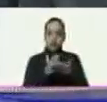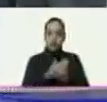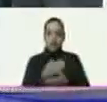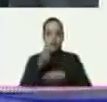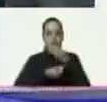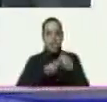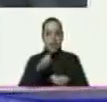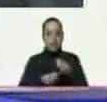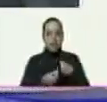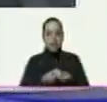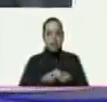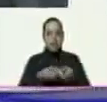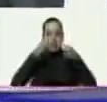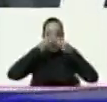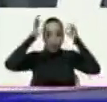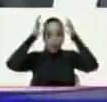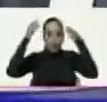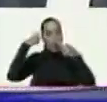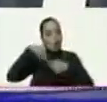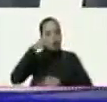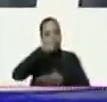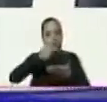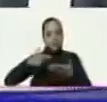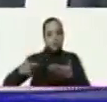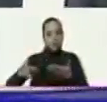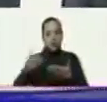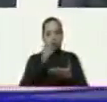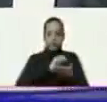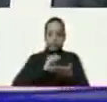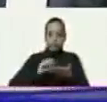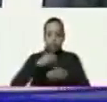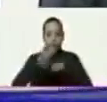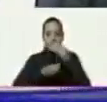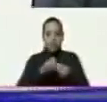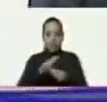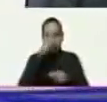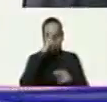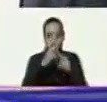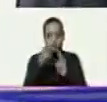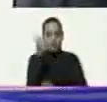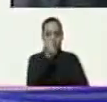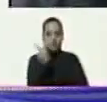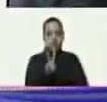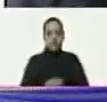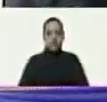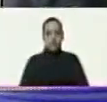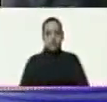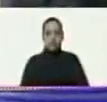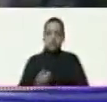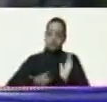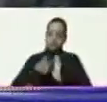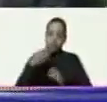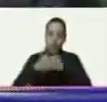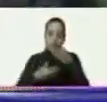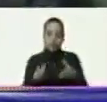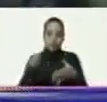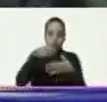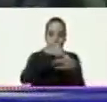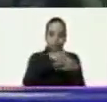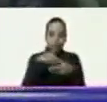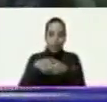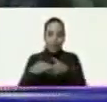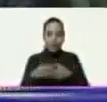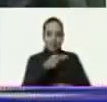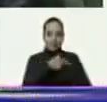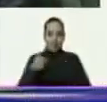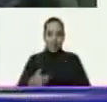Rodríguez y de otros filósofos y sociólogos reconocidos de Venezuela fueron introducidas en China para su